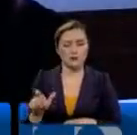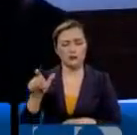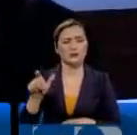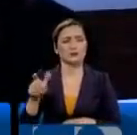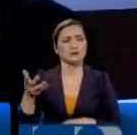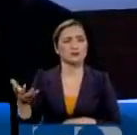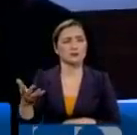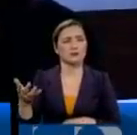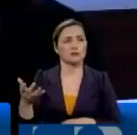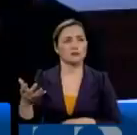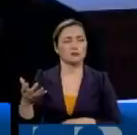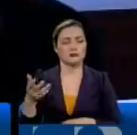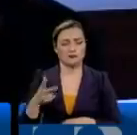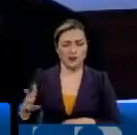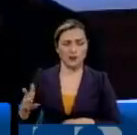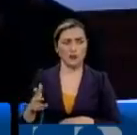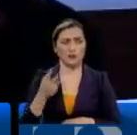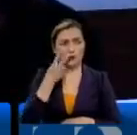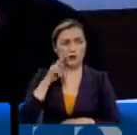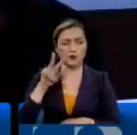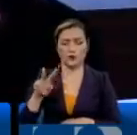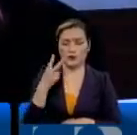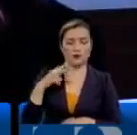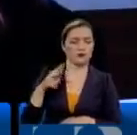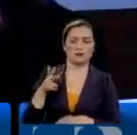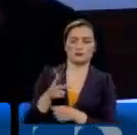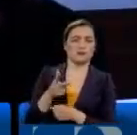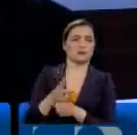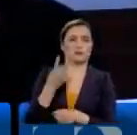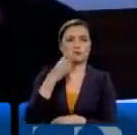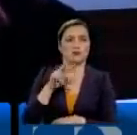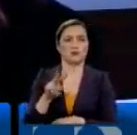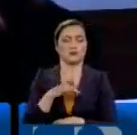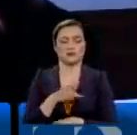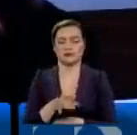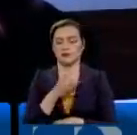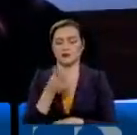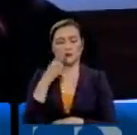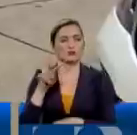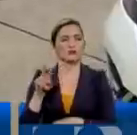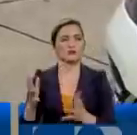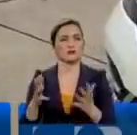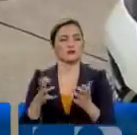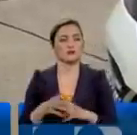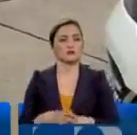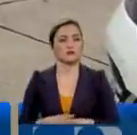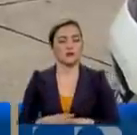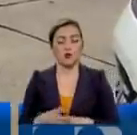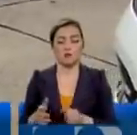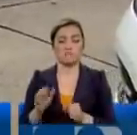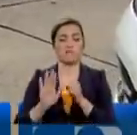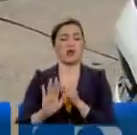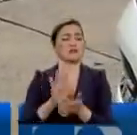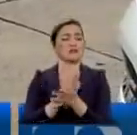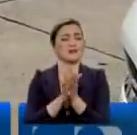humano, nunca paró. Yo no he visto los videos del accidente porque me duele muchísimo verlo. El día del accidente las